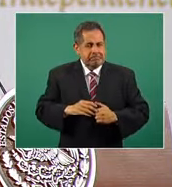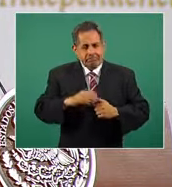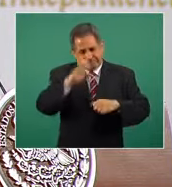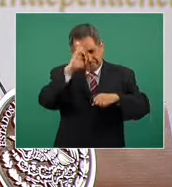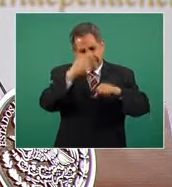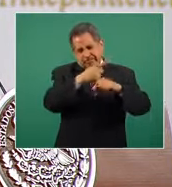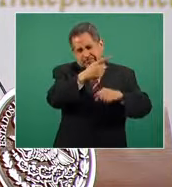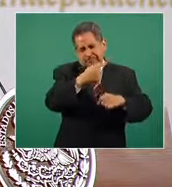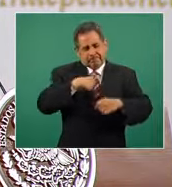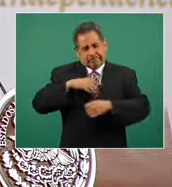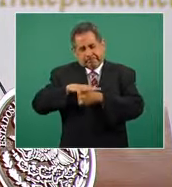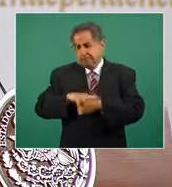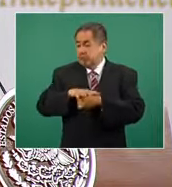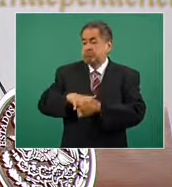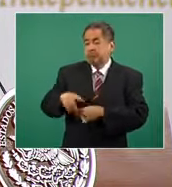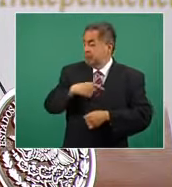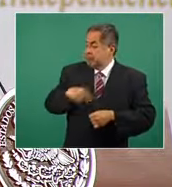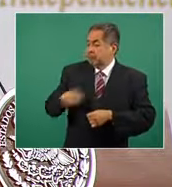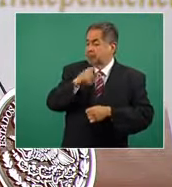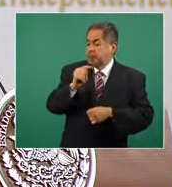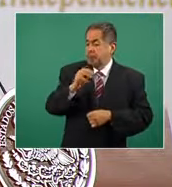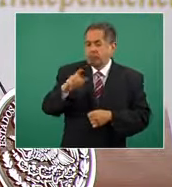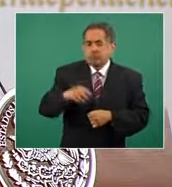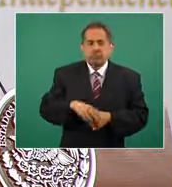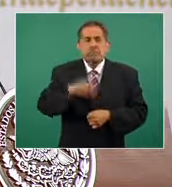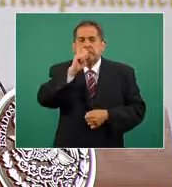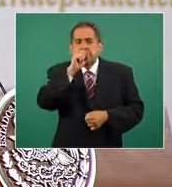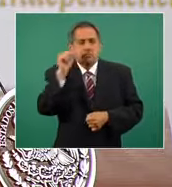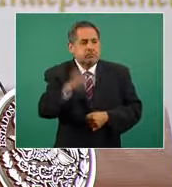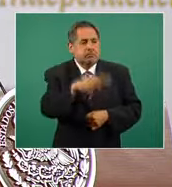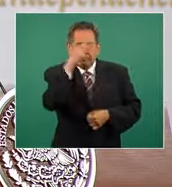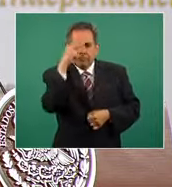extranjeros, de los mexicanos,